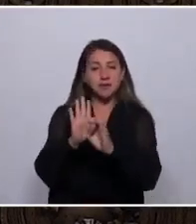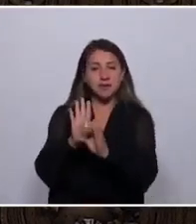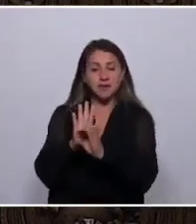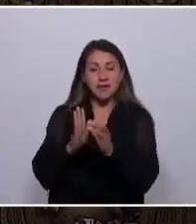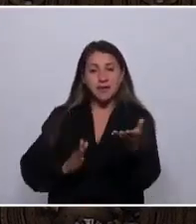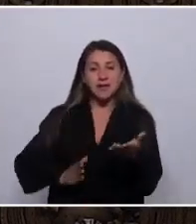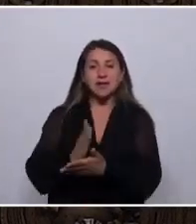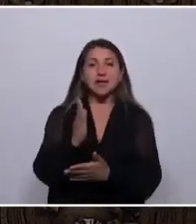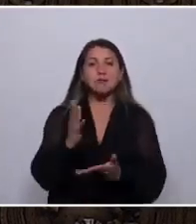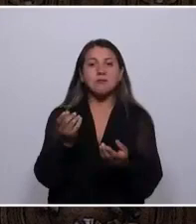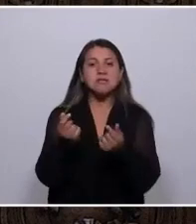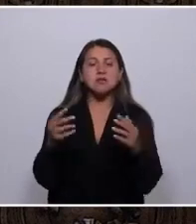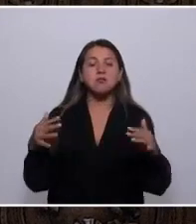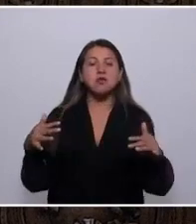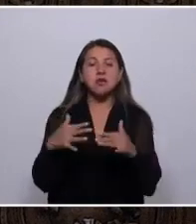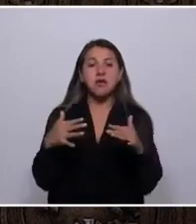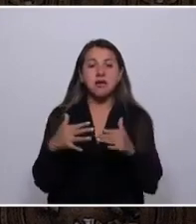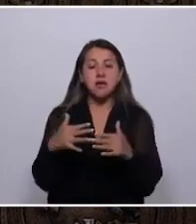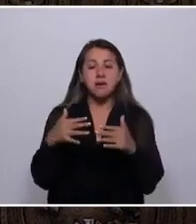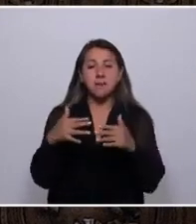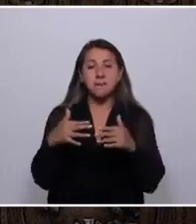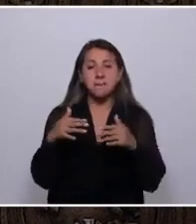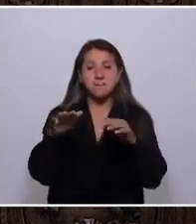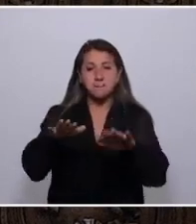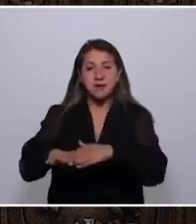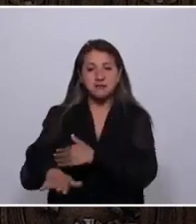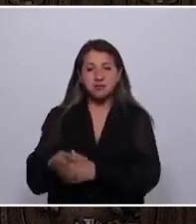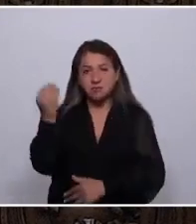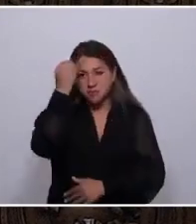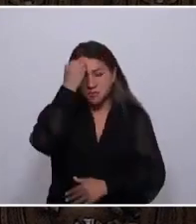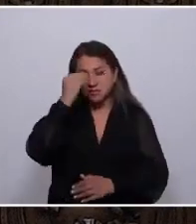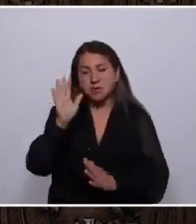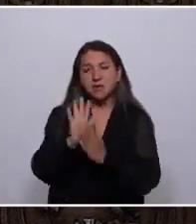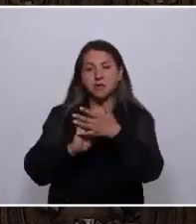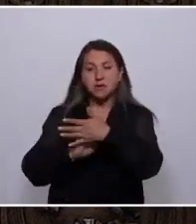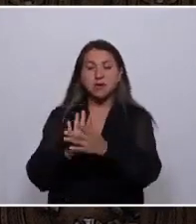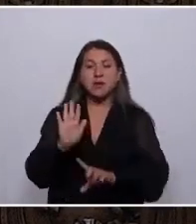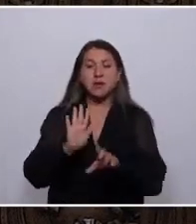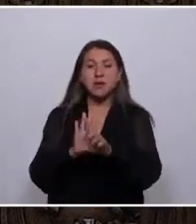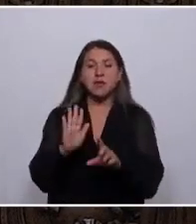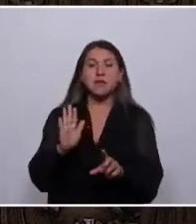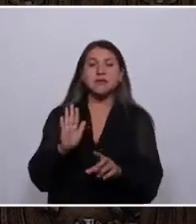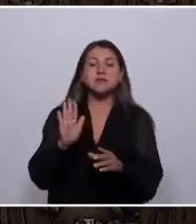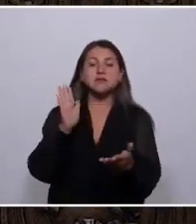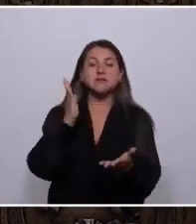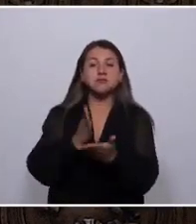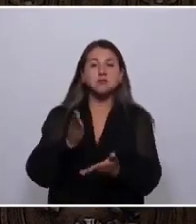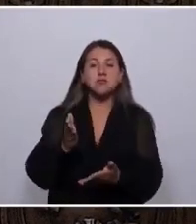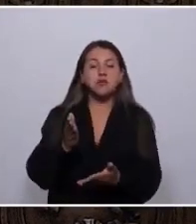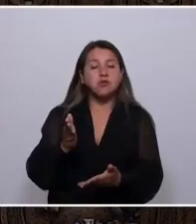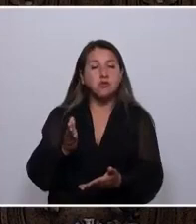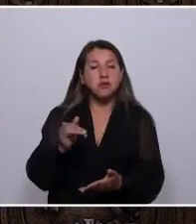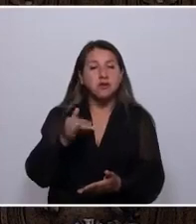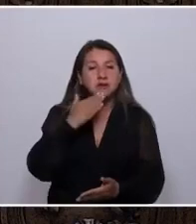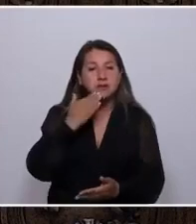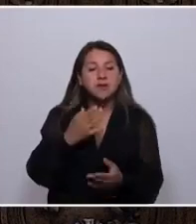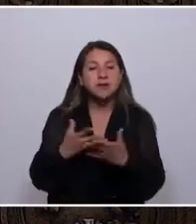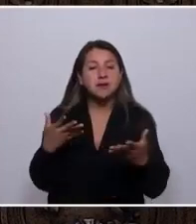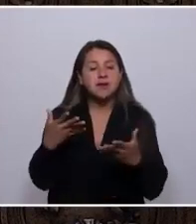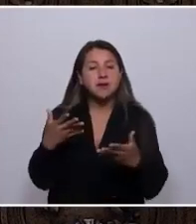de la Guerra del Pacífico, la ocupación de la Araucanía, la Ley de Instrucción Primera Obligatoria o la nacionalización de la gran minería del